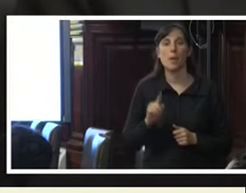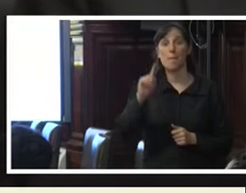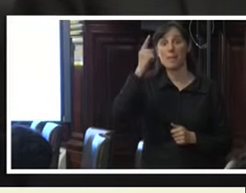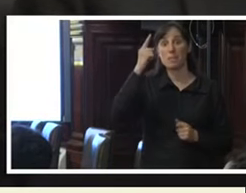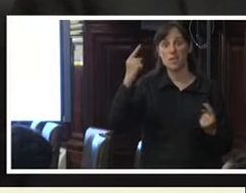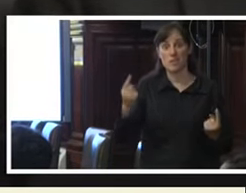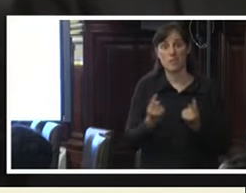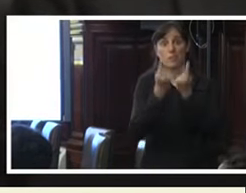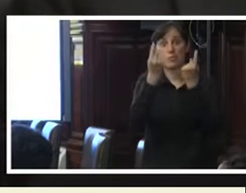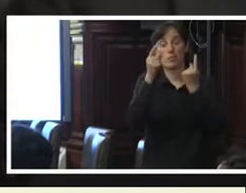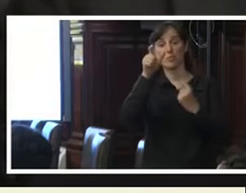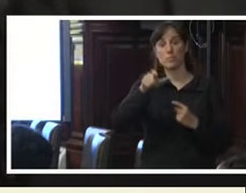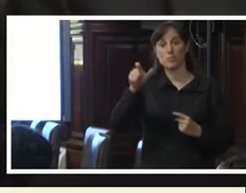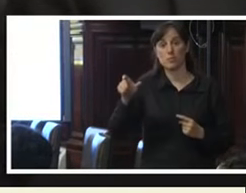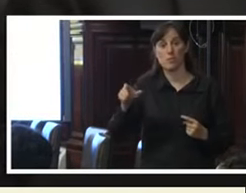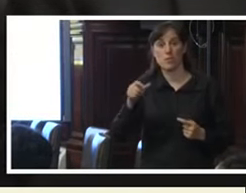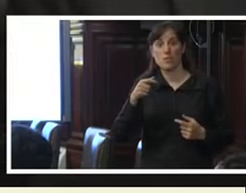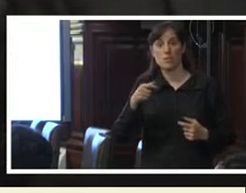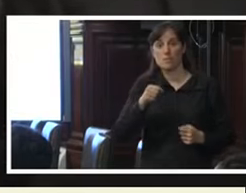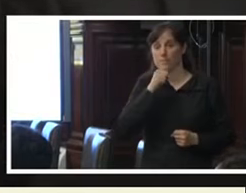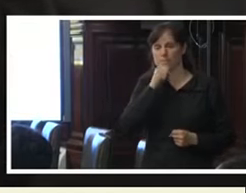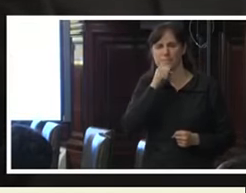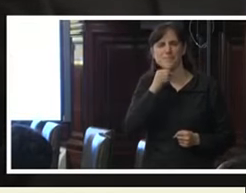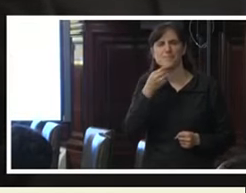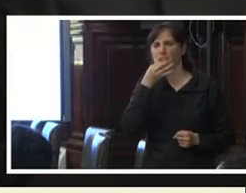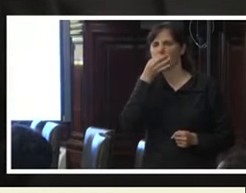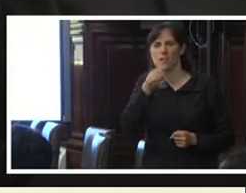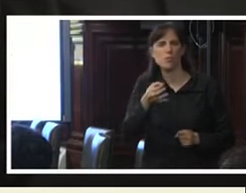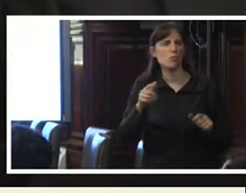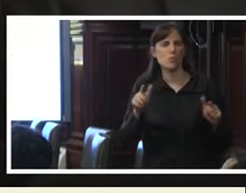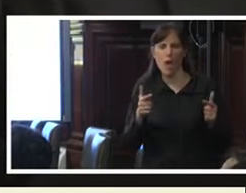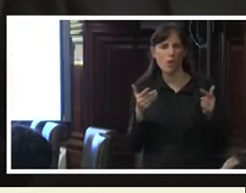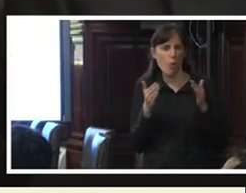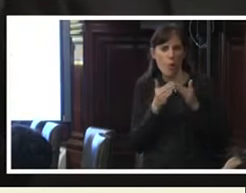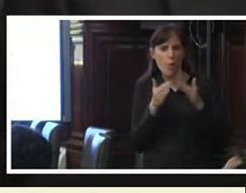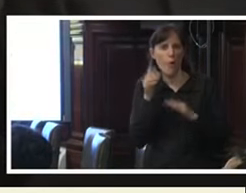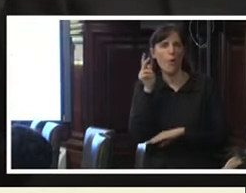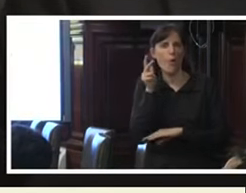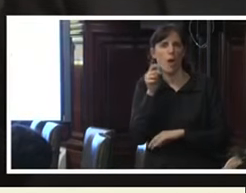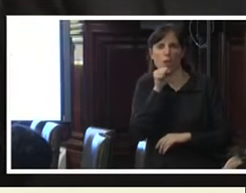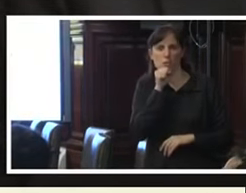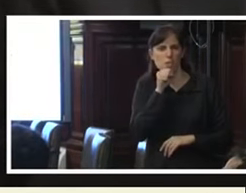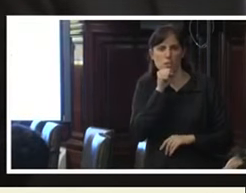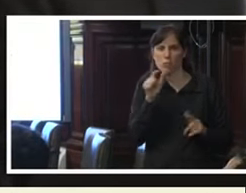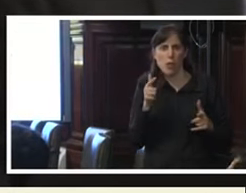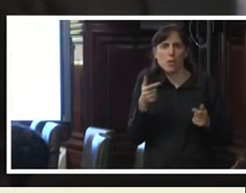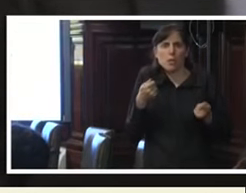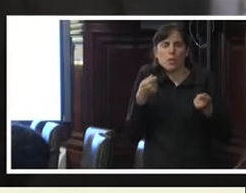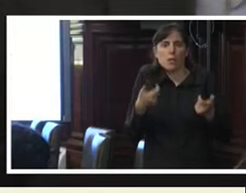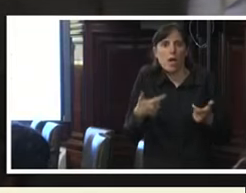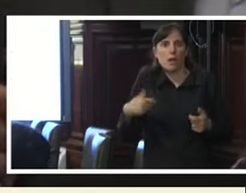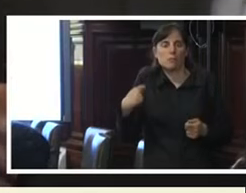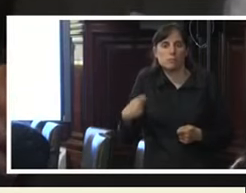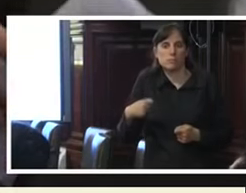nacional de personas adultas mayores expresó la casi nula presencia de hogares y asilos además de elevado del elevado costo de asistencia de